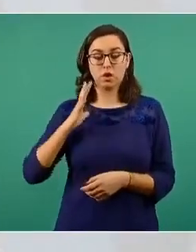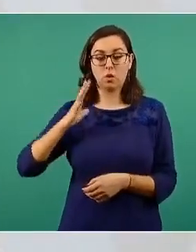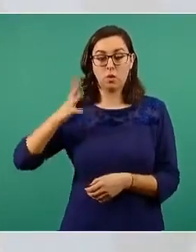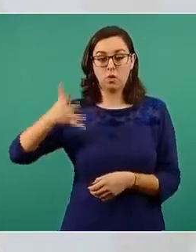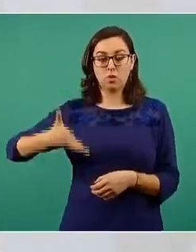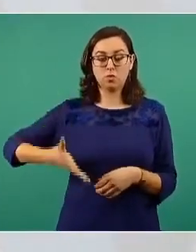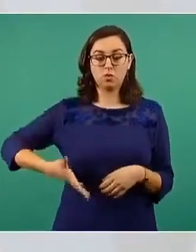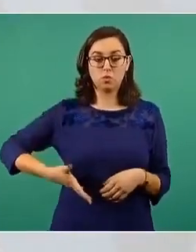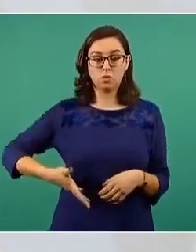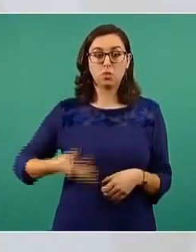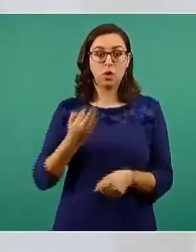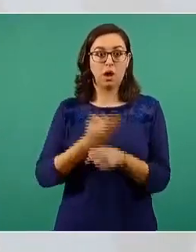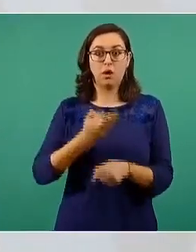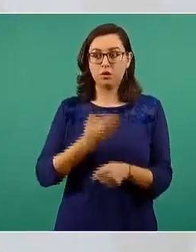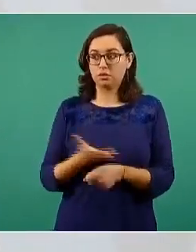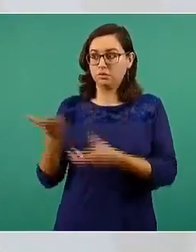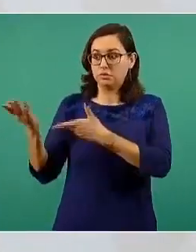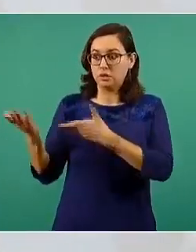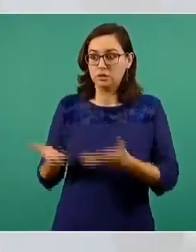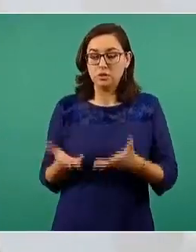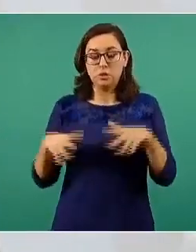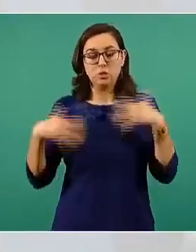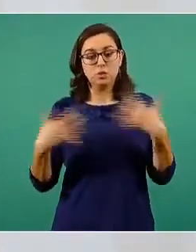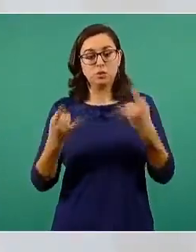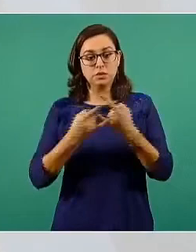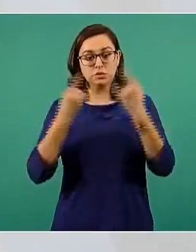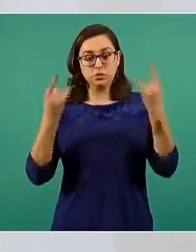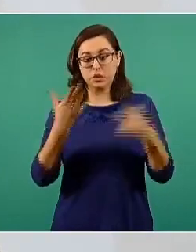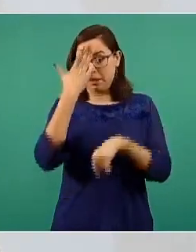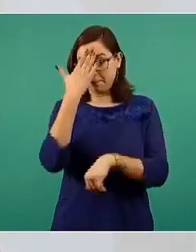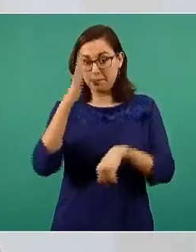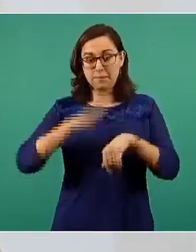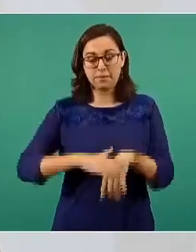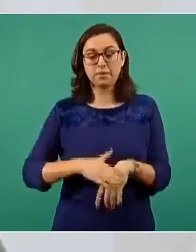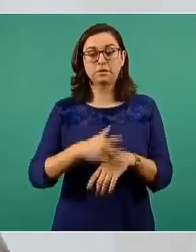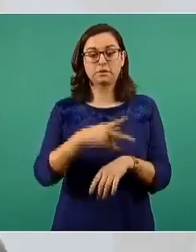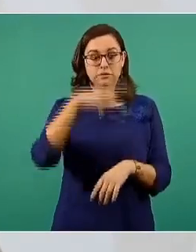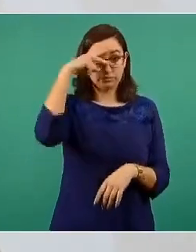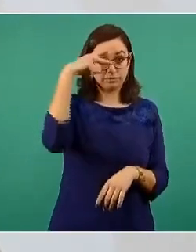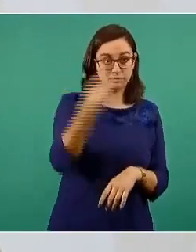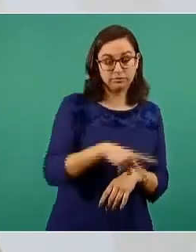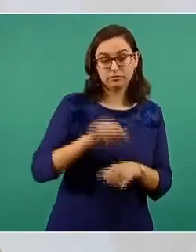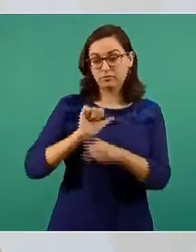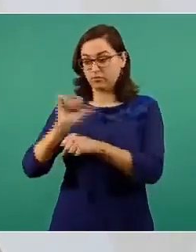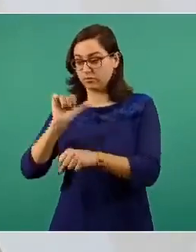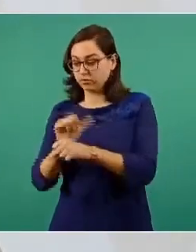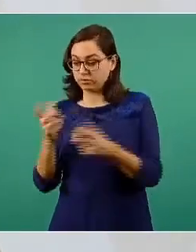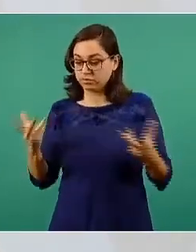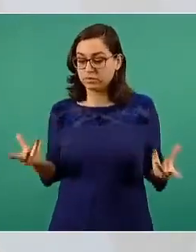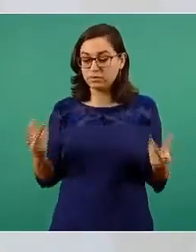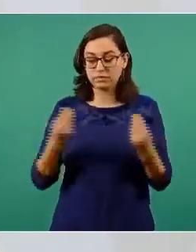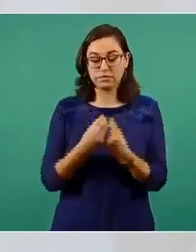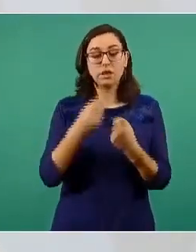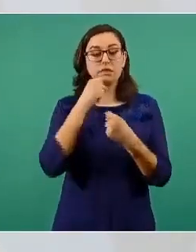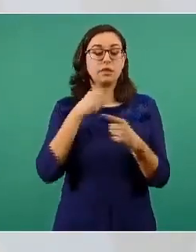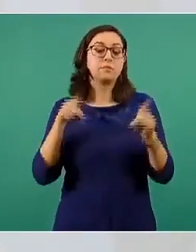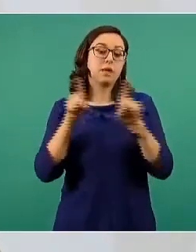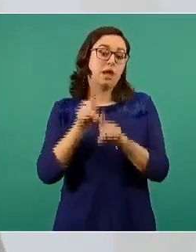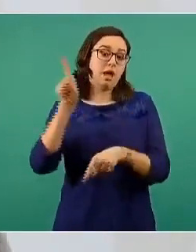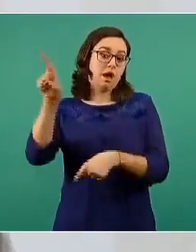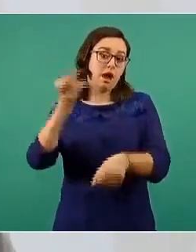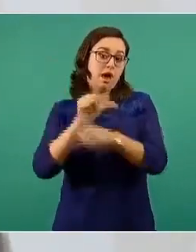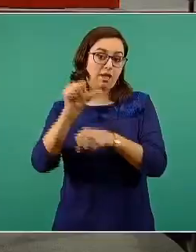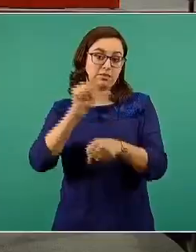para nosotras estar en este momento que realmente es histórico para Argentina y para México. Además, en nuestro país es un día patrio, es el